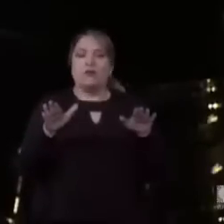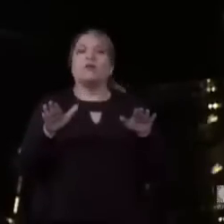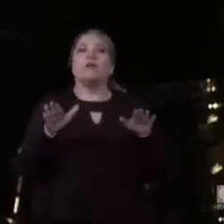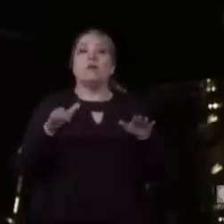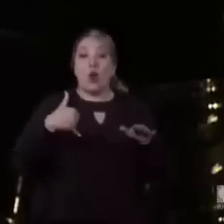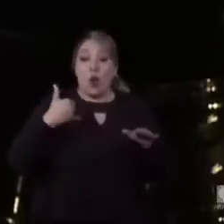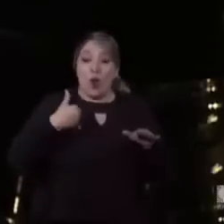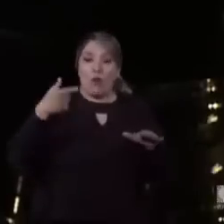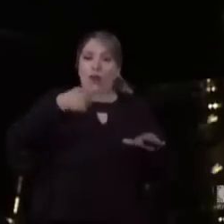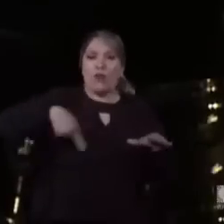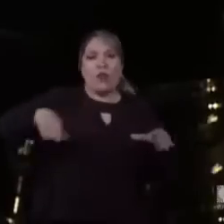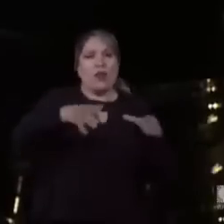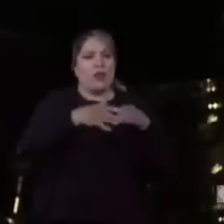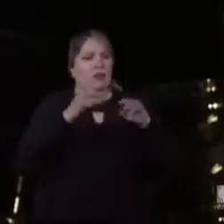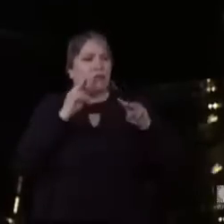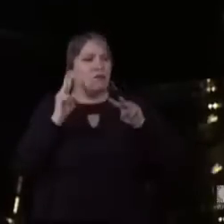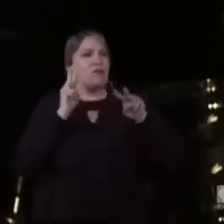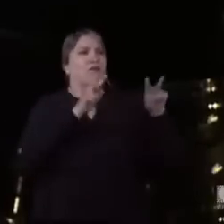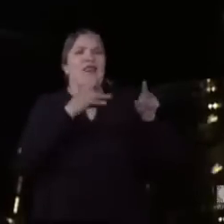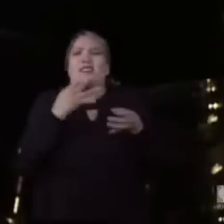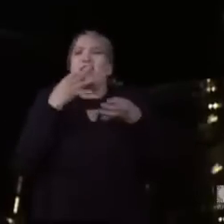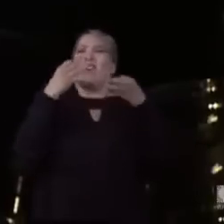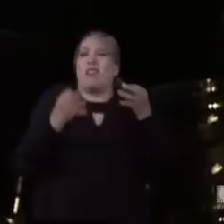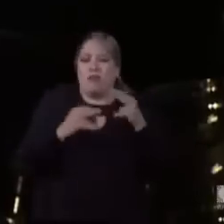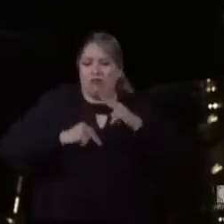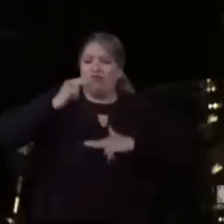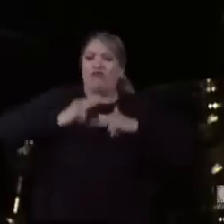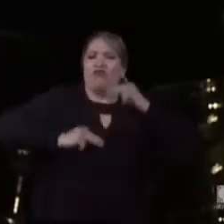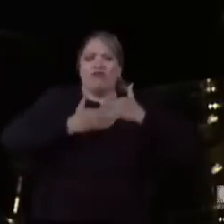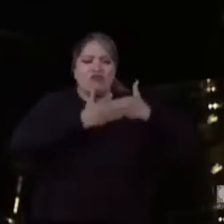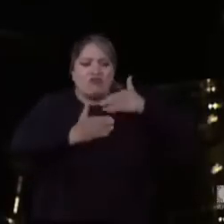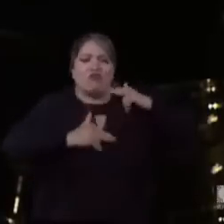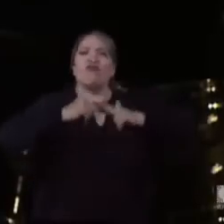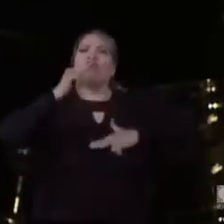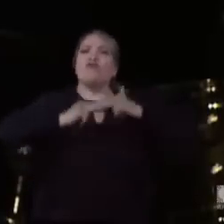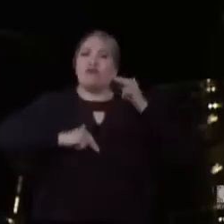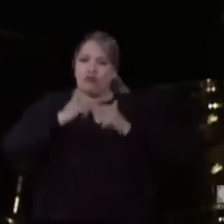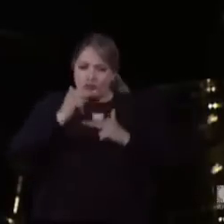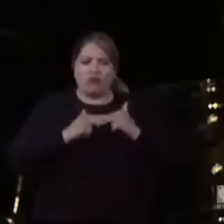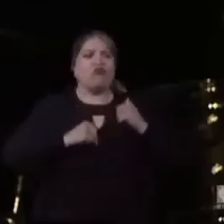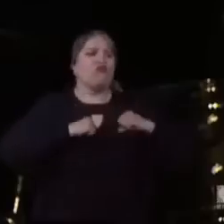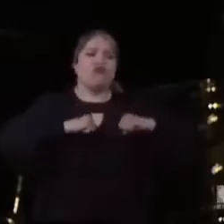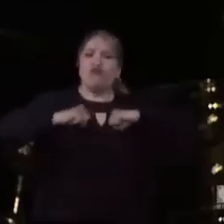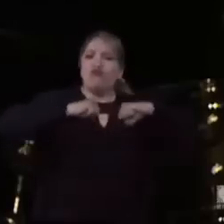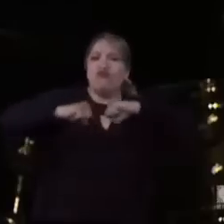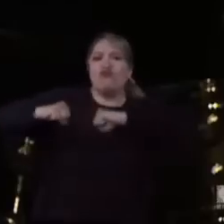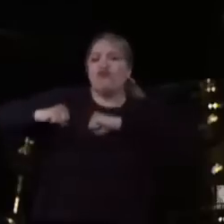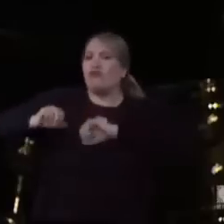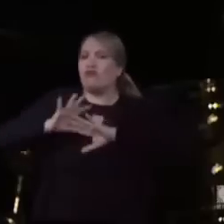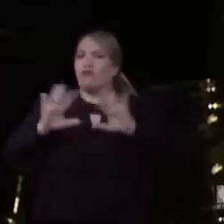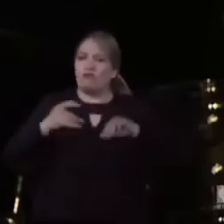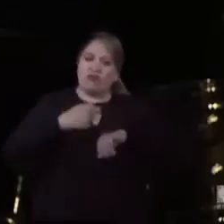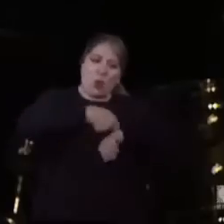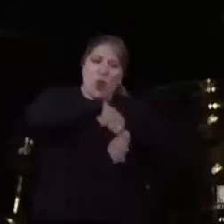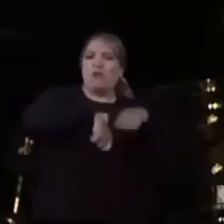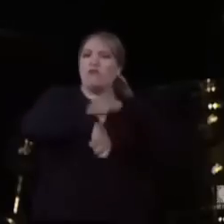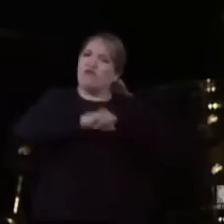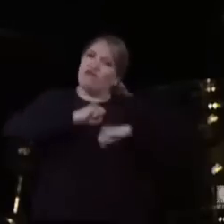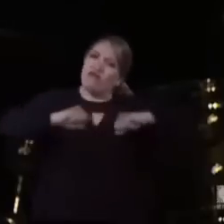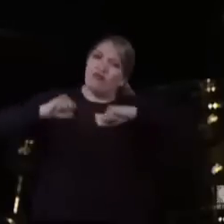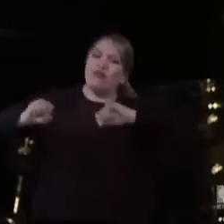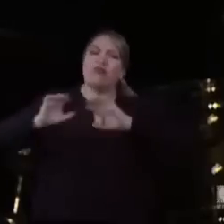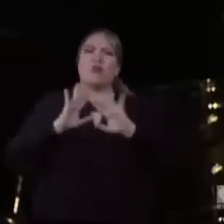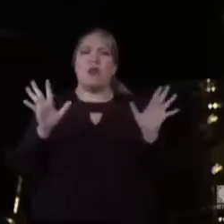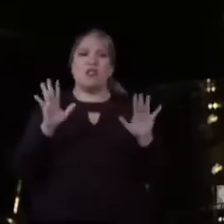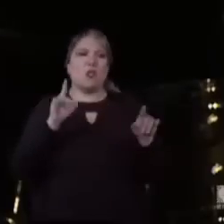Pedimos a los jóvenes encarar la verdad y construir la nación nueva que esté en sus manos y no colaborar en nada que profundice